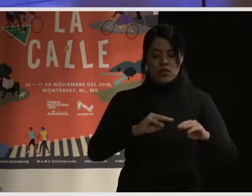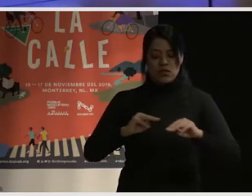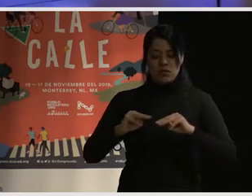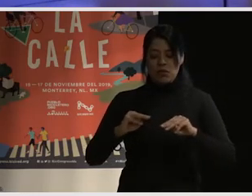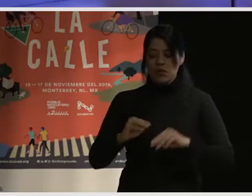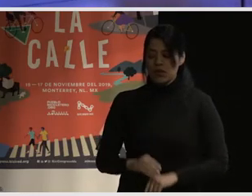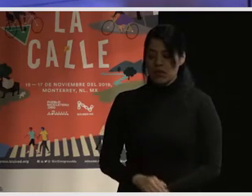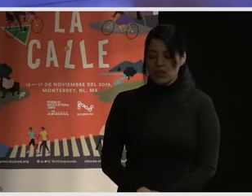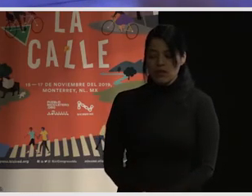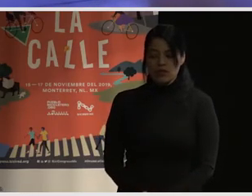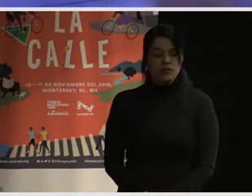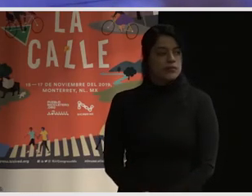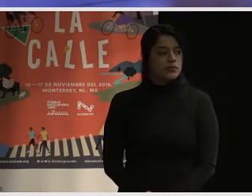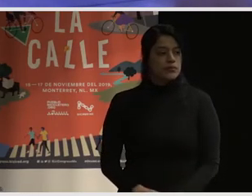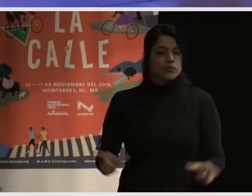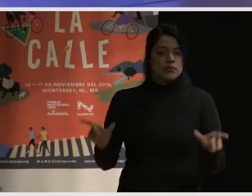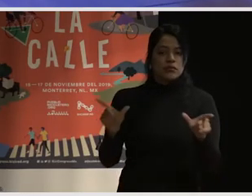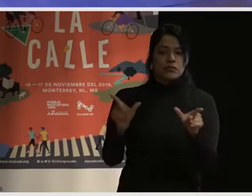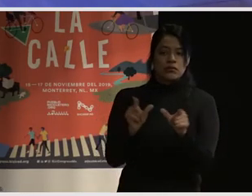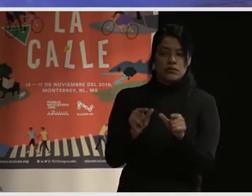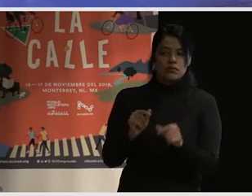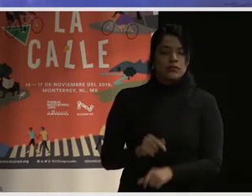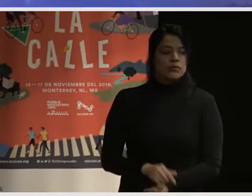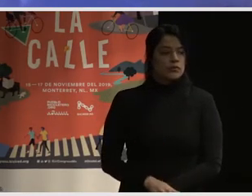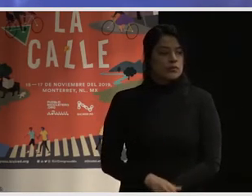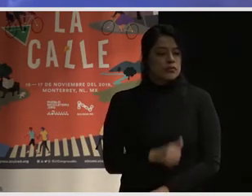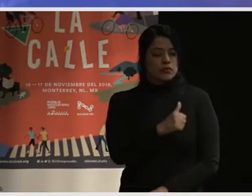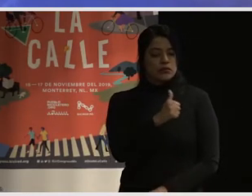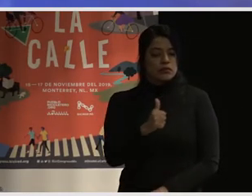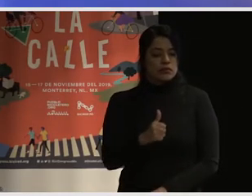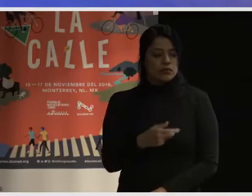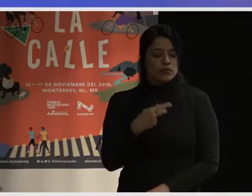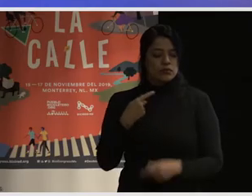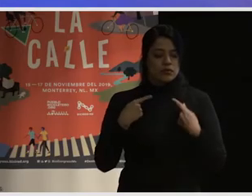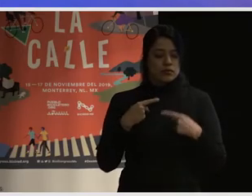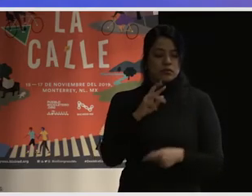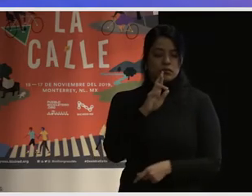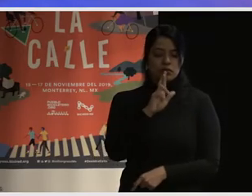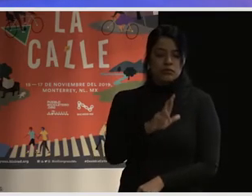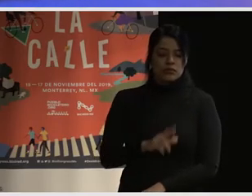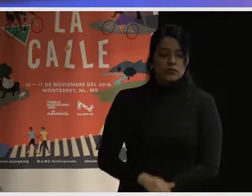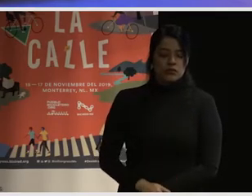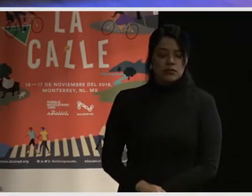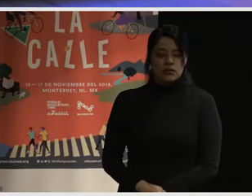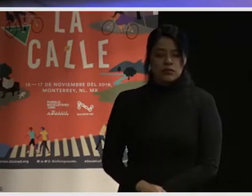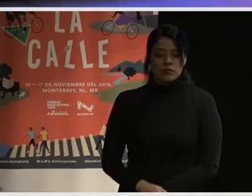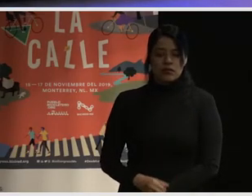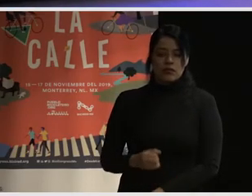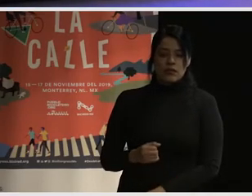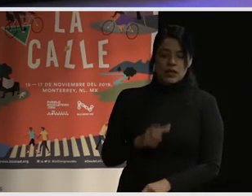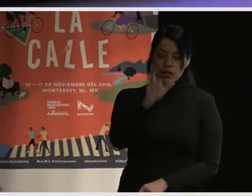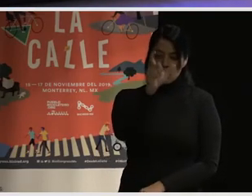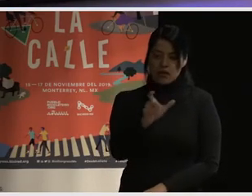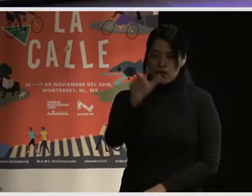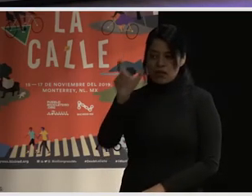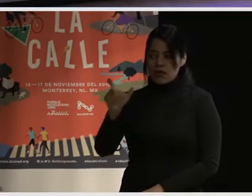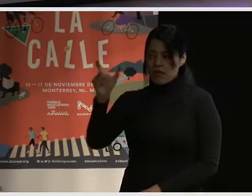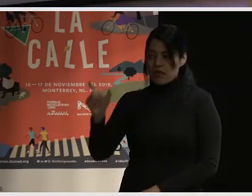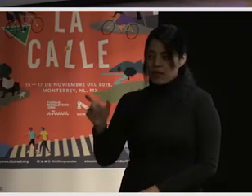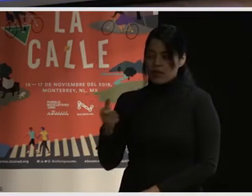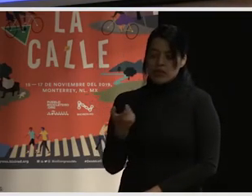muy bien entonces en resumen para que cada uno de esos panelistas responda el tema de la identidad el tema de los recursos